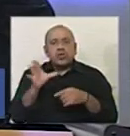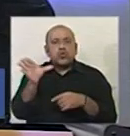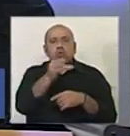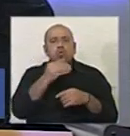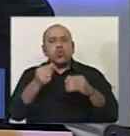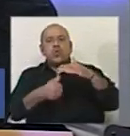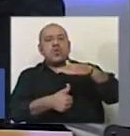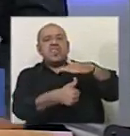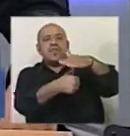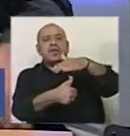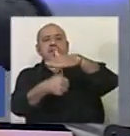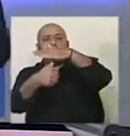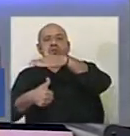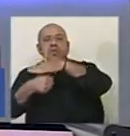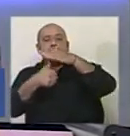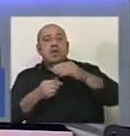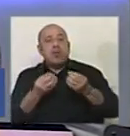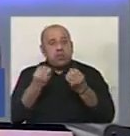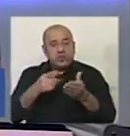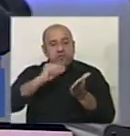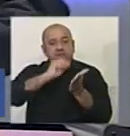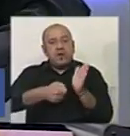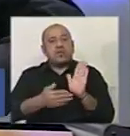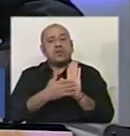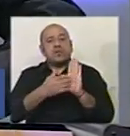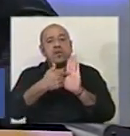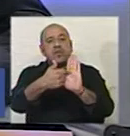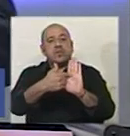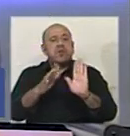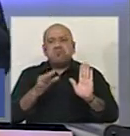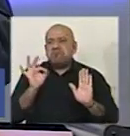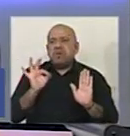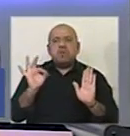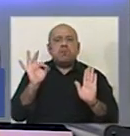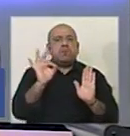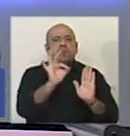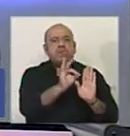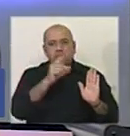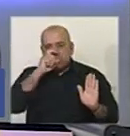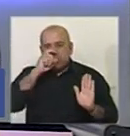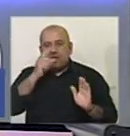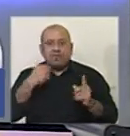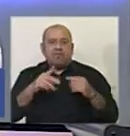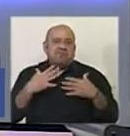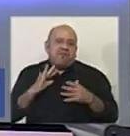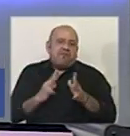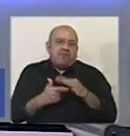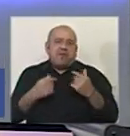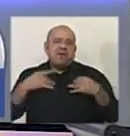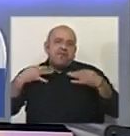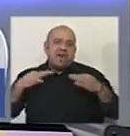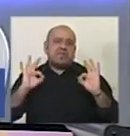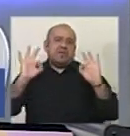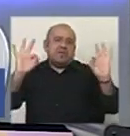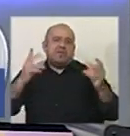de alguna manera, yo creo que por eso firmaron esta declaración. Todo estuvo bárbaro en Buenos Aires, porque fue una vacación que se fueron a tomar